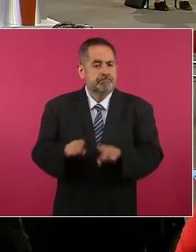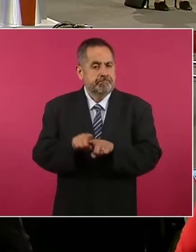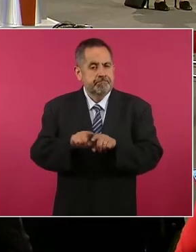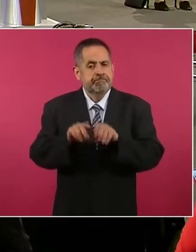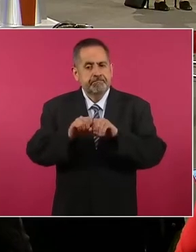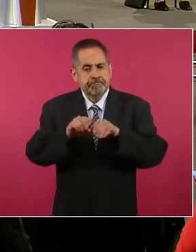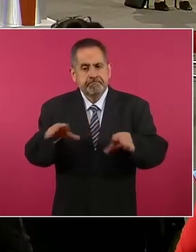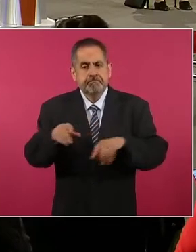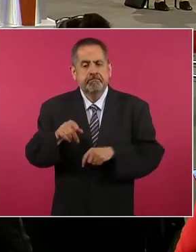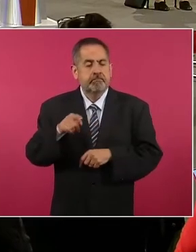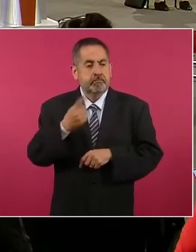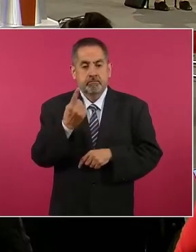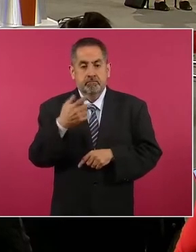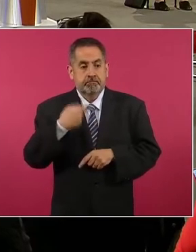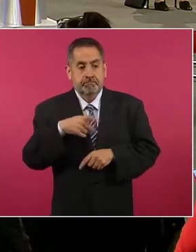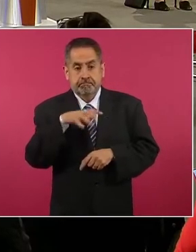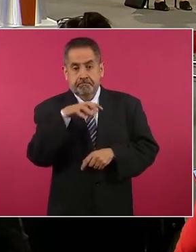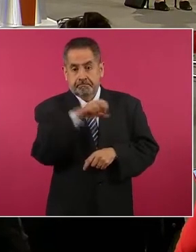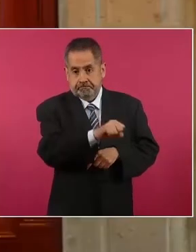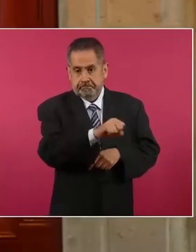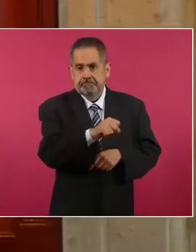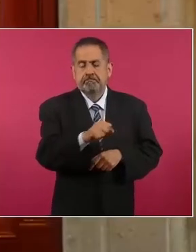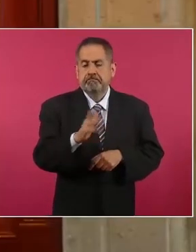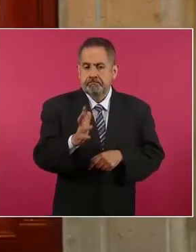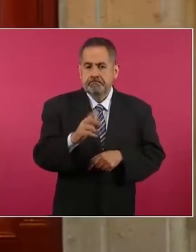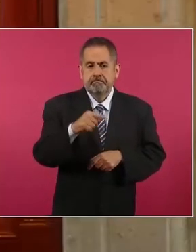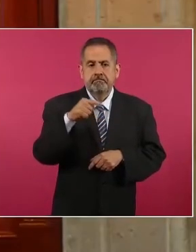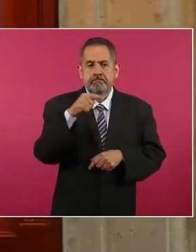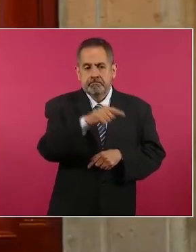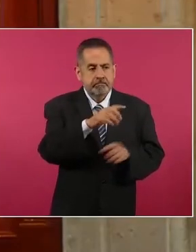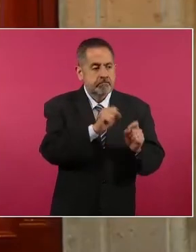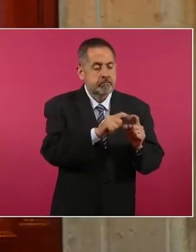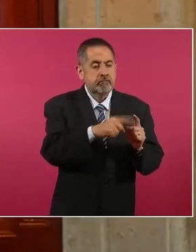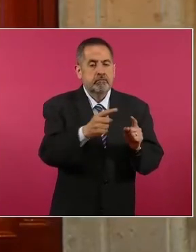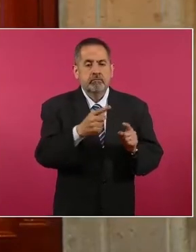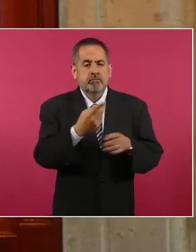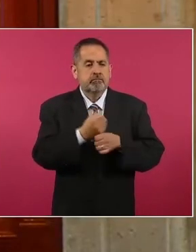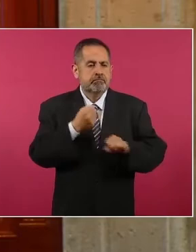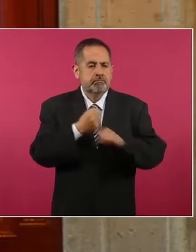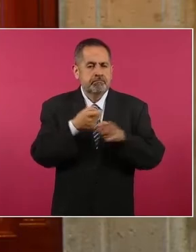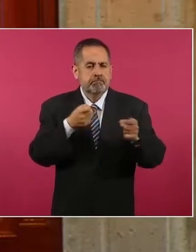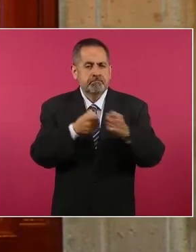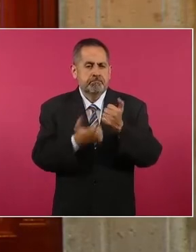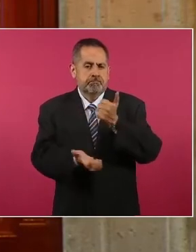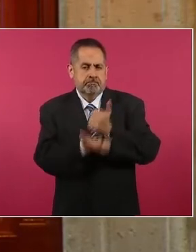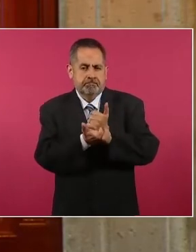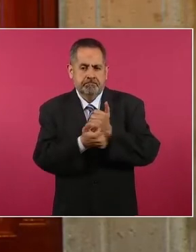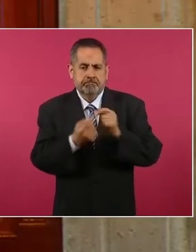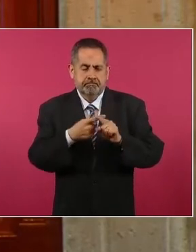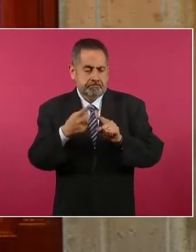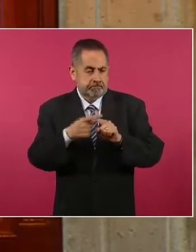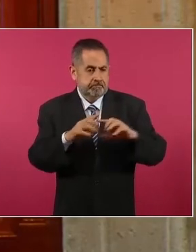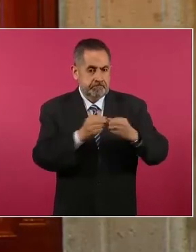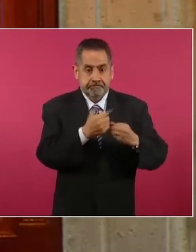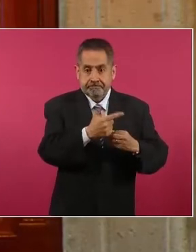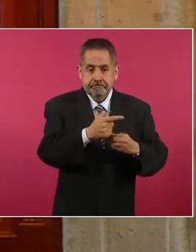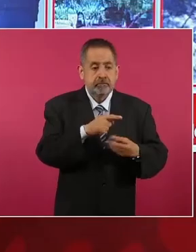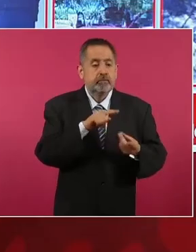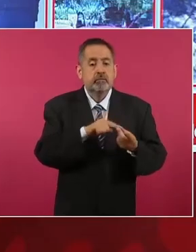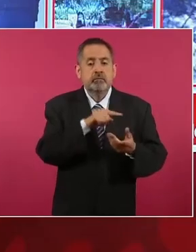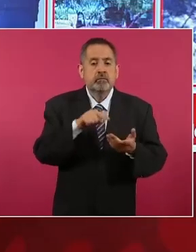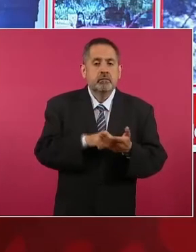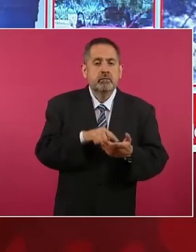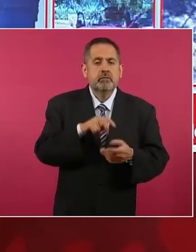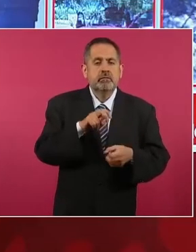detenido que se le aseguraron dos armas largas, siete cargadores, en el poblado de